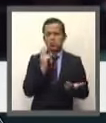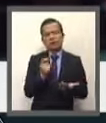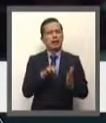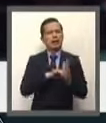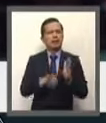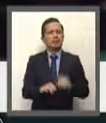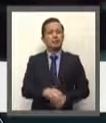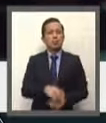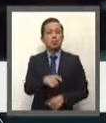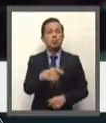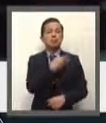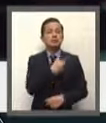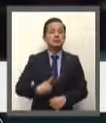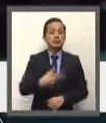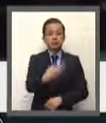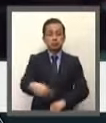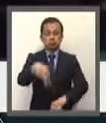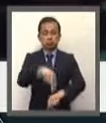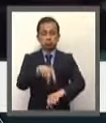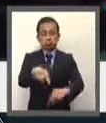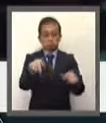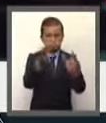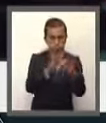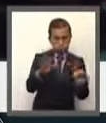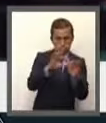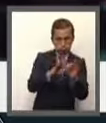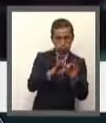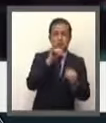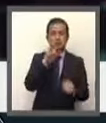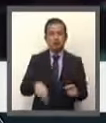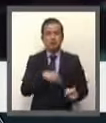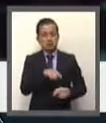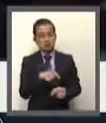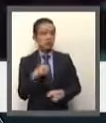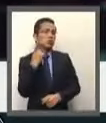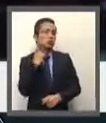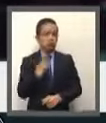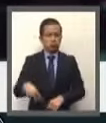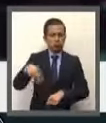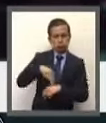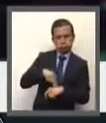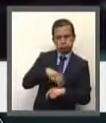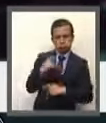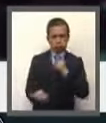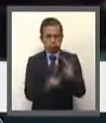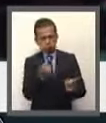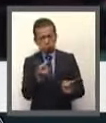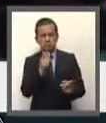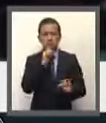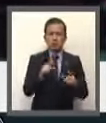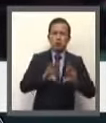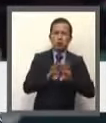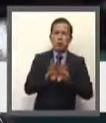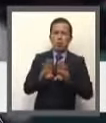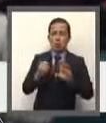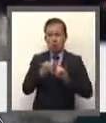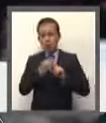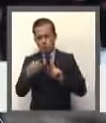presidente, el formato de las intervenciones de los legisladores o el desarrollo de las sesiones, son